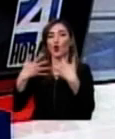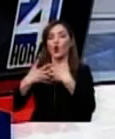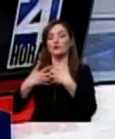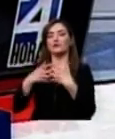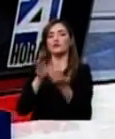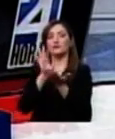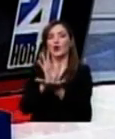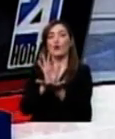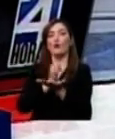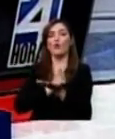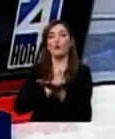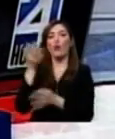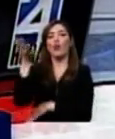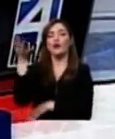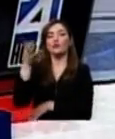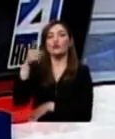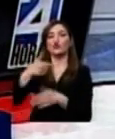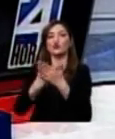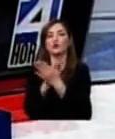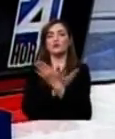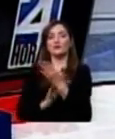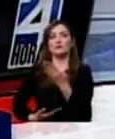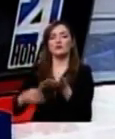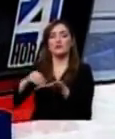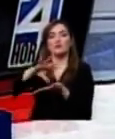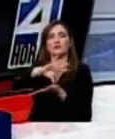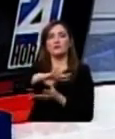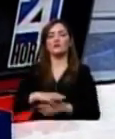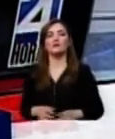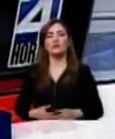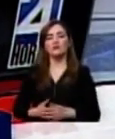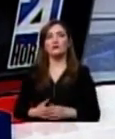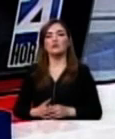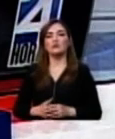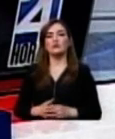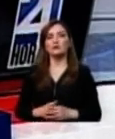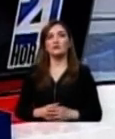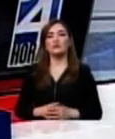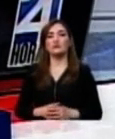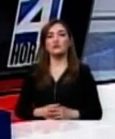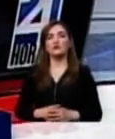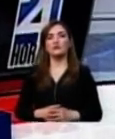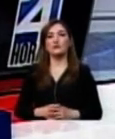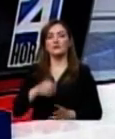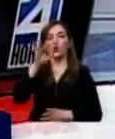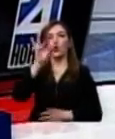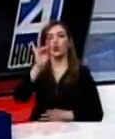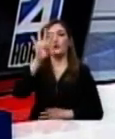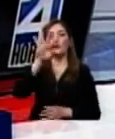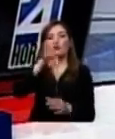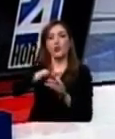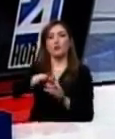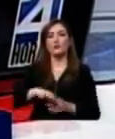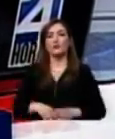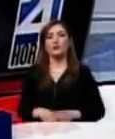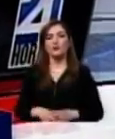las declaraciones en vivo de la nueva presidenta de la asamblea elizabeth cabezas quien llegó a ese puesto con 84 votos